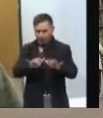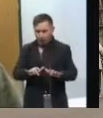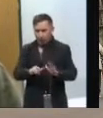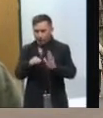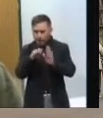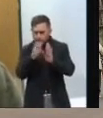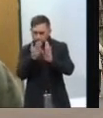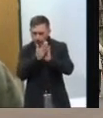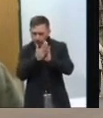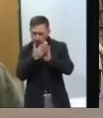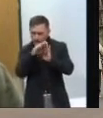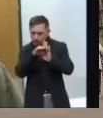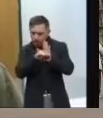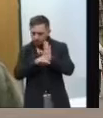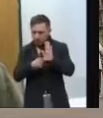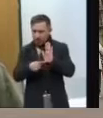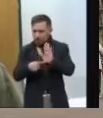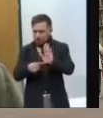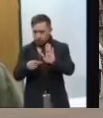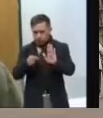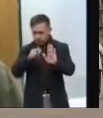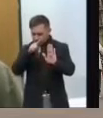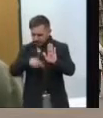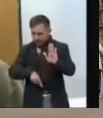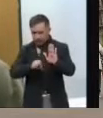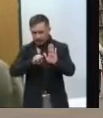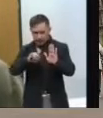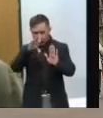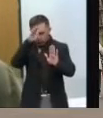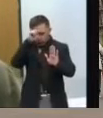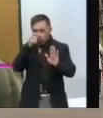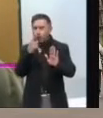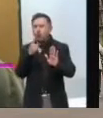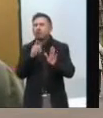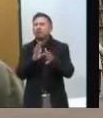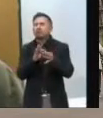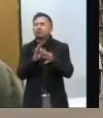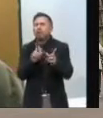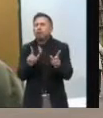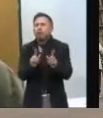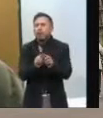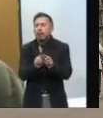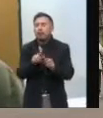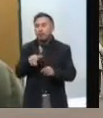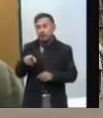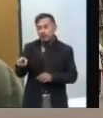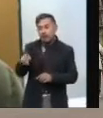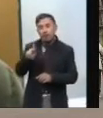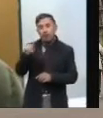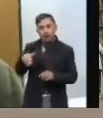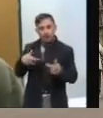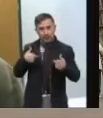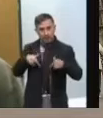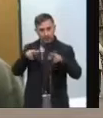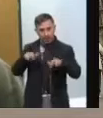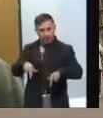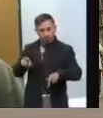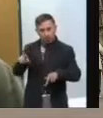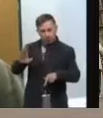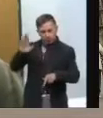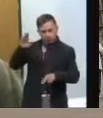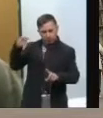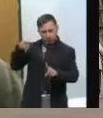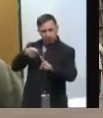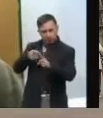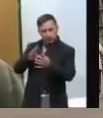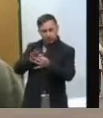presentado. Solamente y de manera muy breve, respecto de la observación que hizo el representante del Partido Acción Nacional relativa a